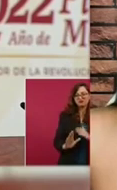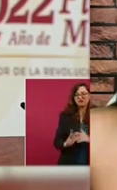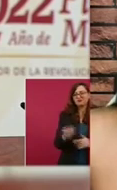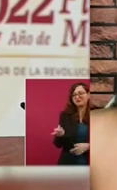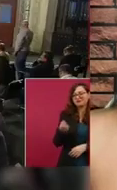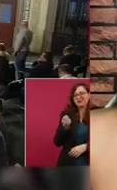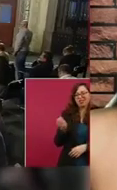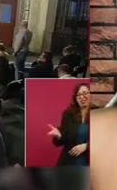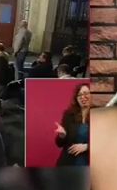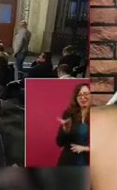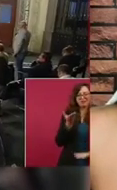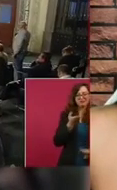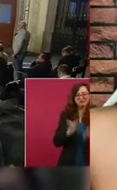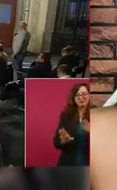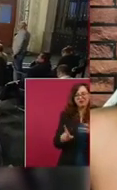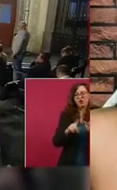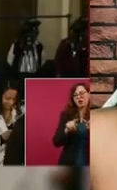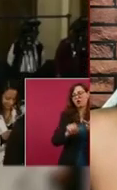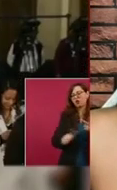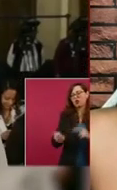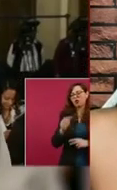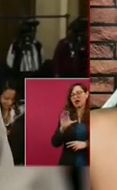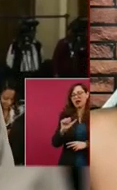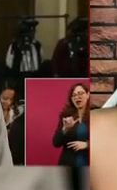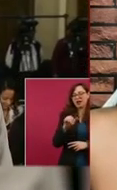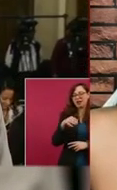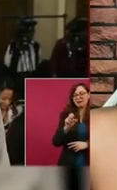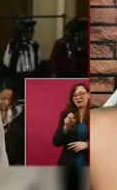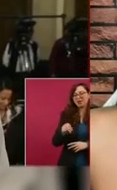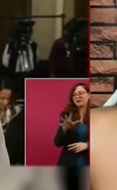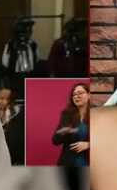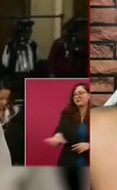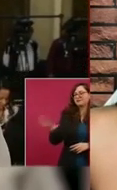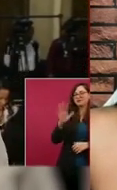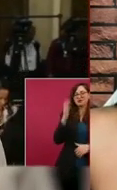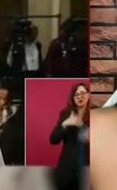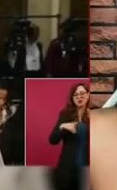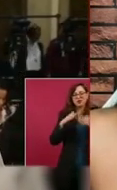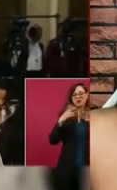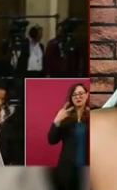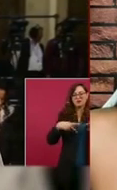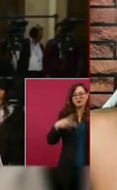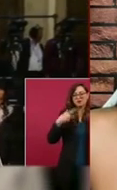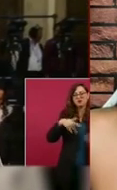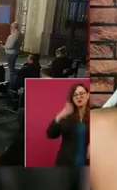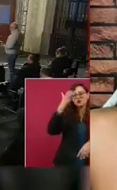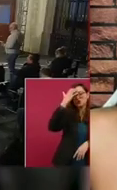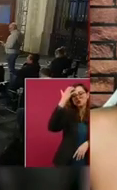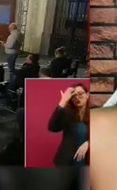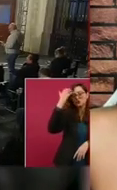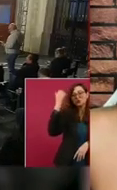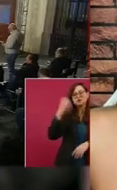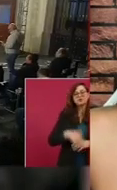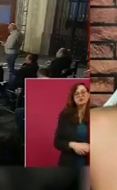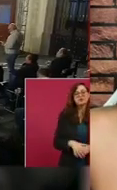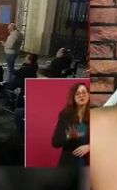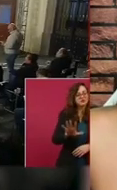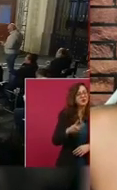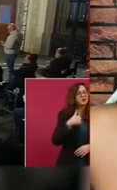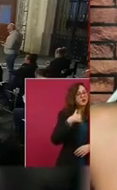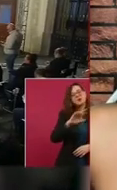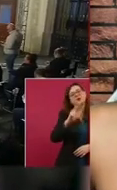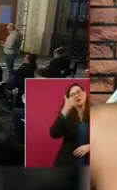a todos los mexicanos, a la afición, y eso no se vale, pero sobre todo, ¿qué hacen con todo ese lavadero de